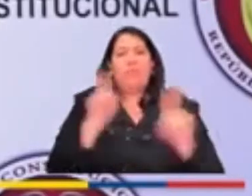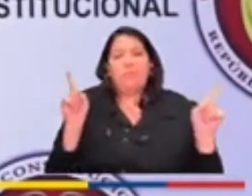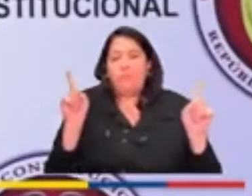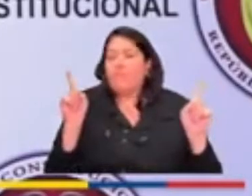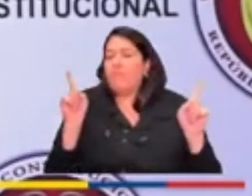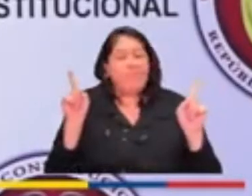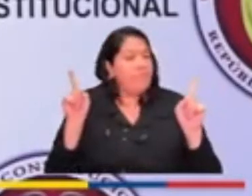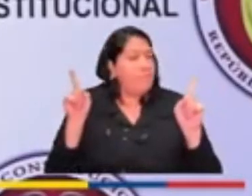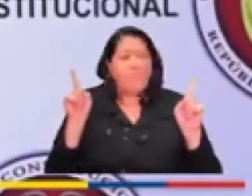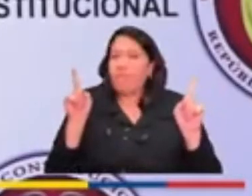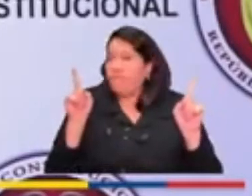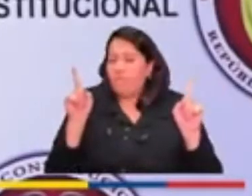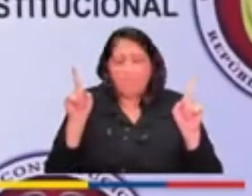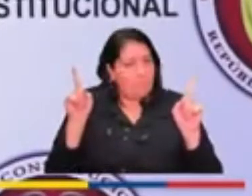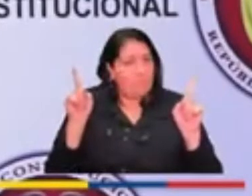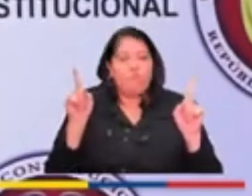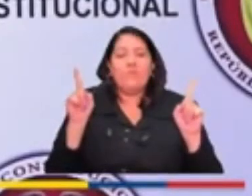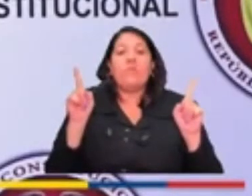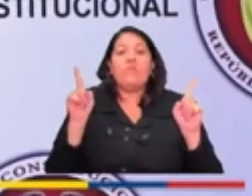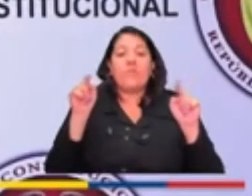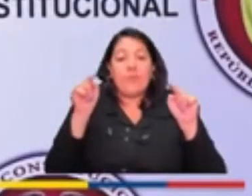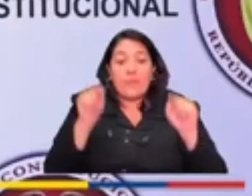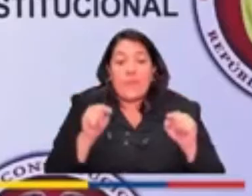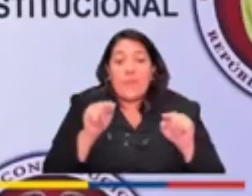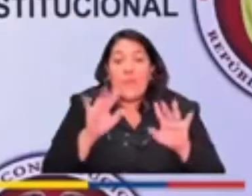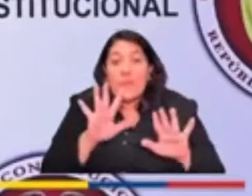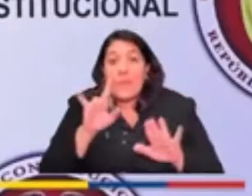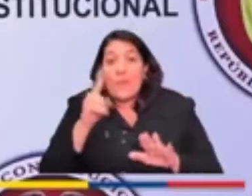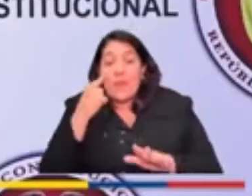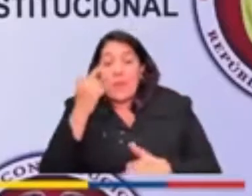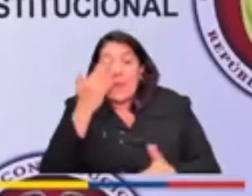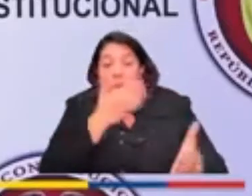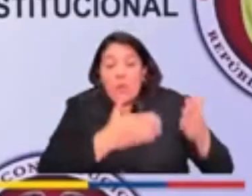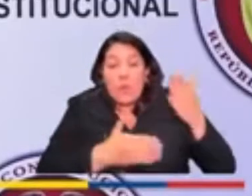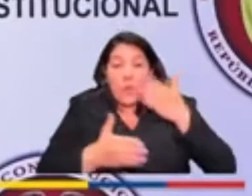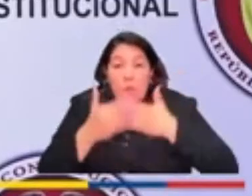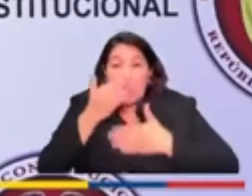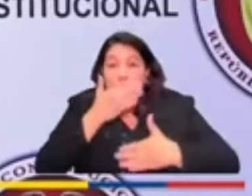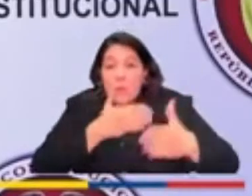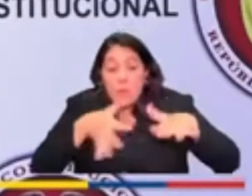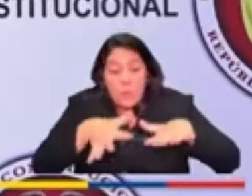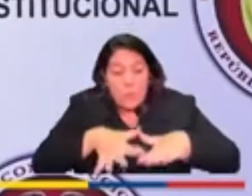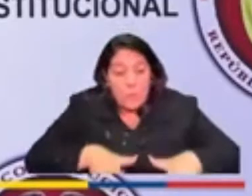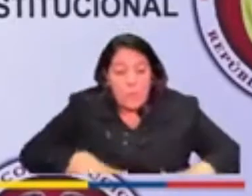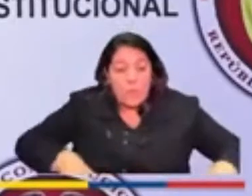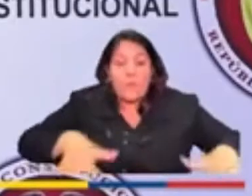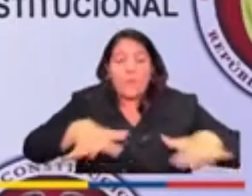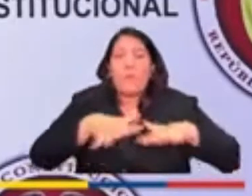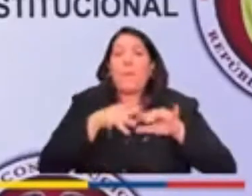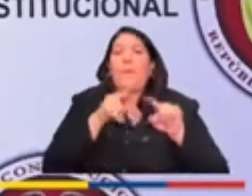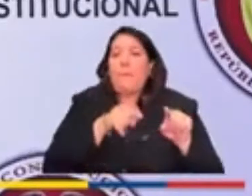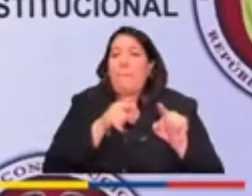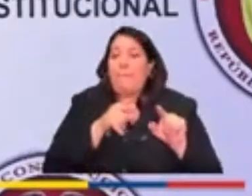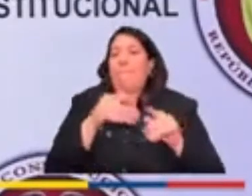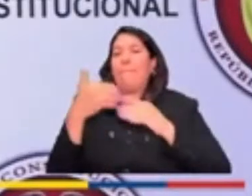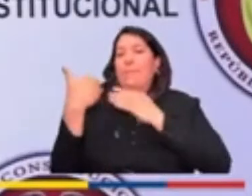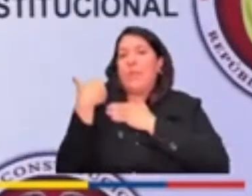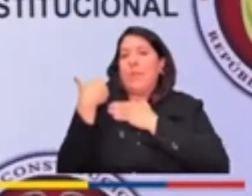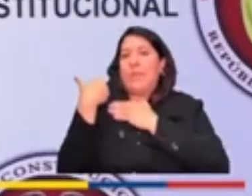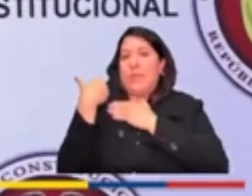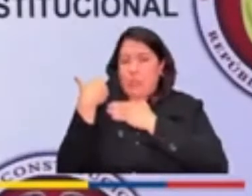mientras se verifique la titularidad de los predios que están en disputa, y esto es una responsabilidad de la